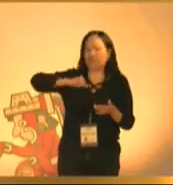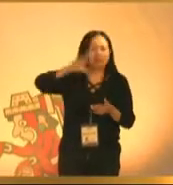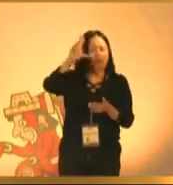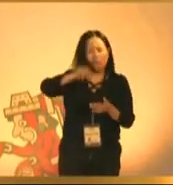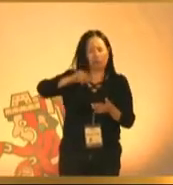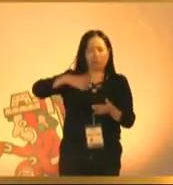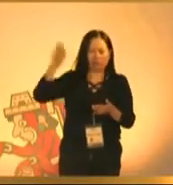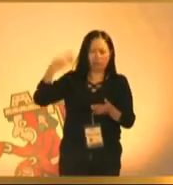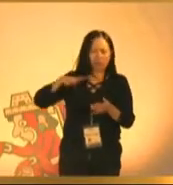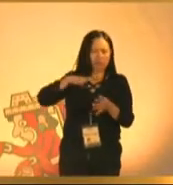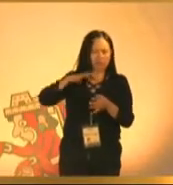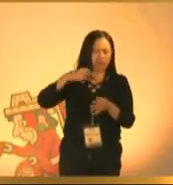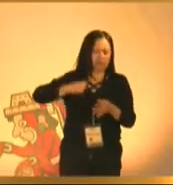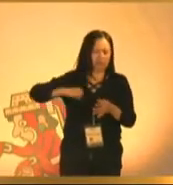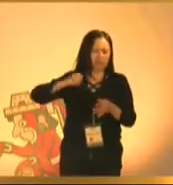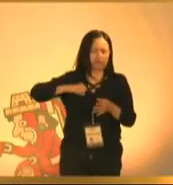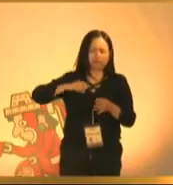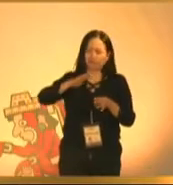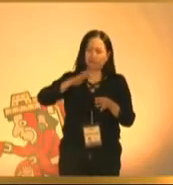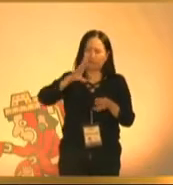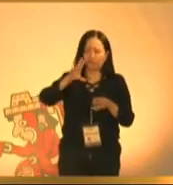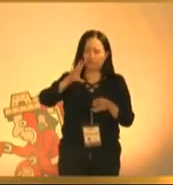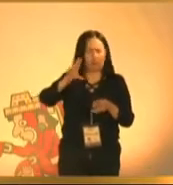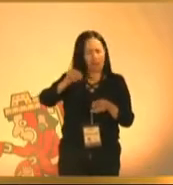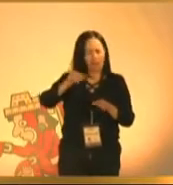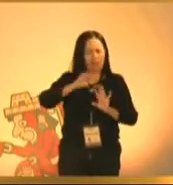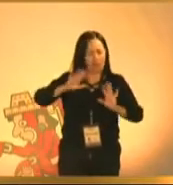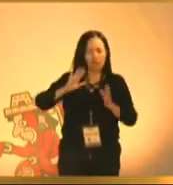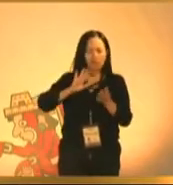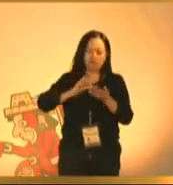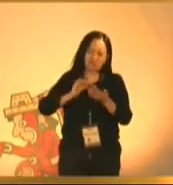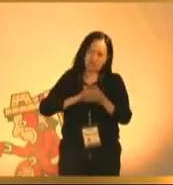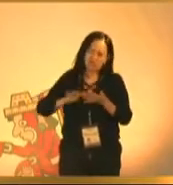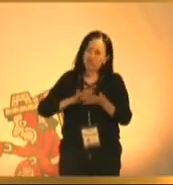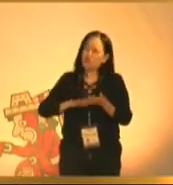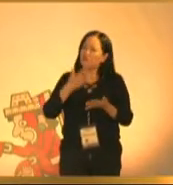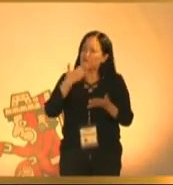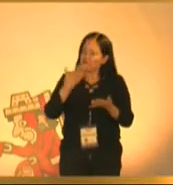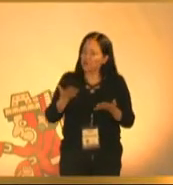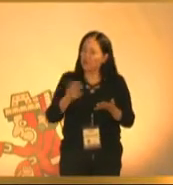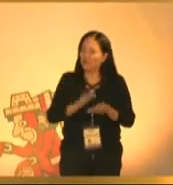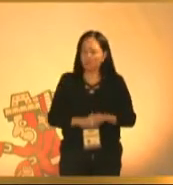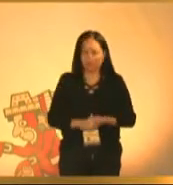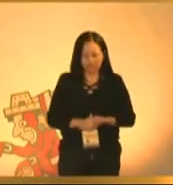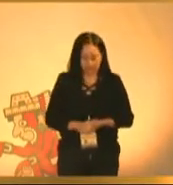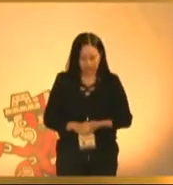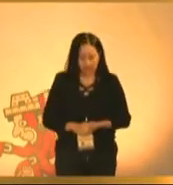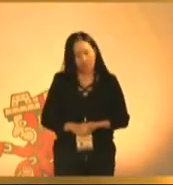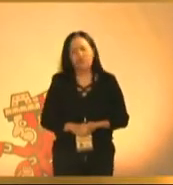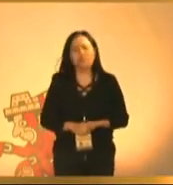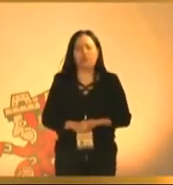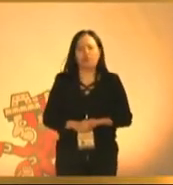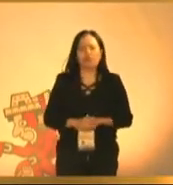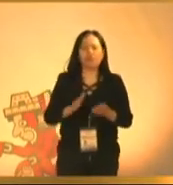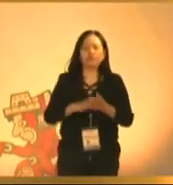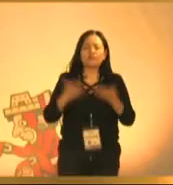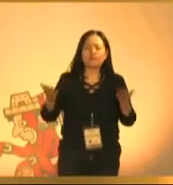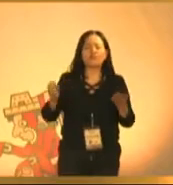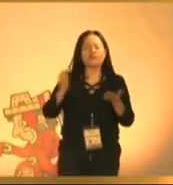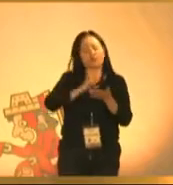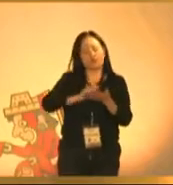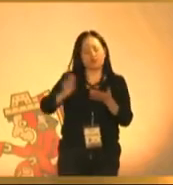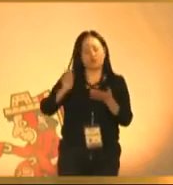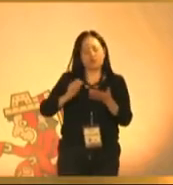para hacer unos pequeños flashes uso pinturas pero básicamente script está escrita en un